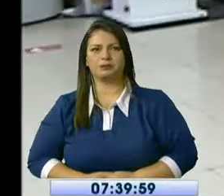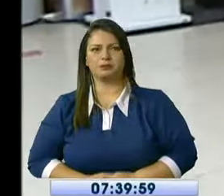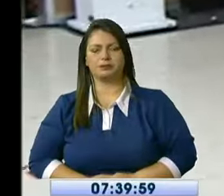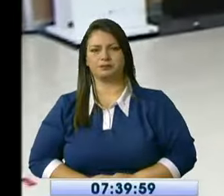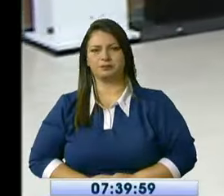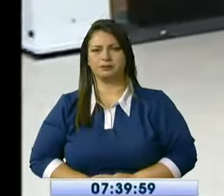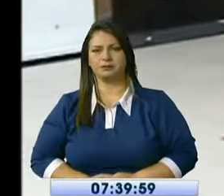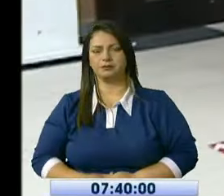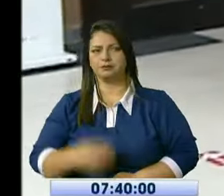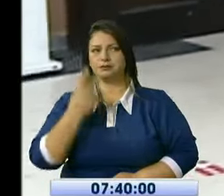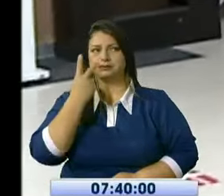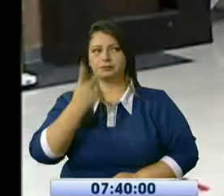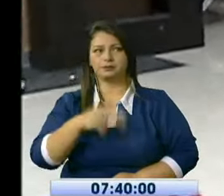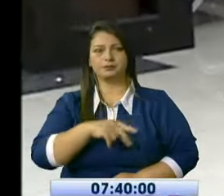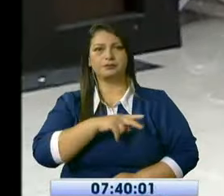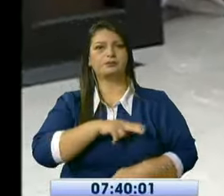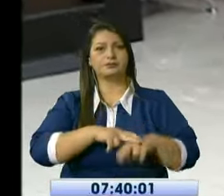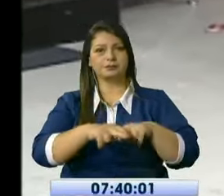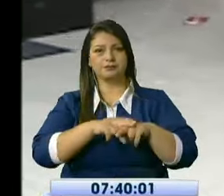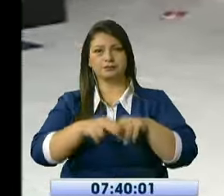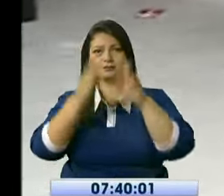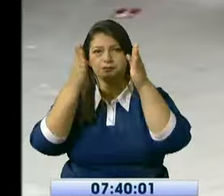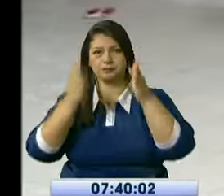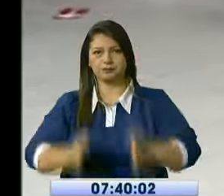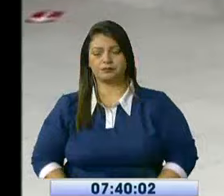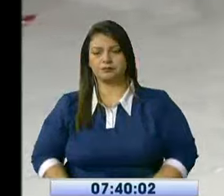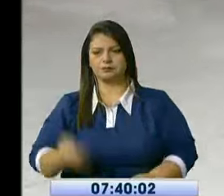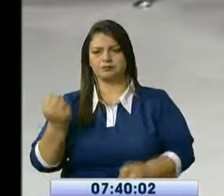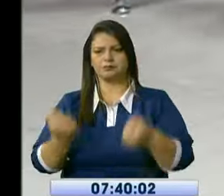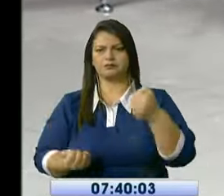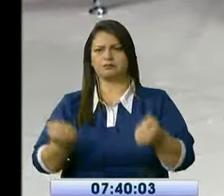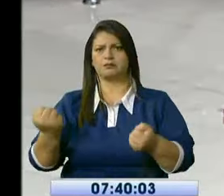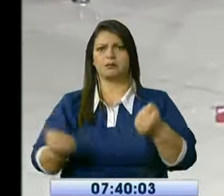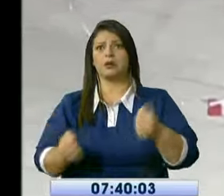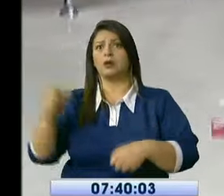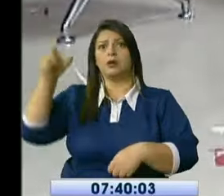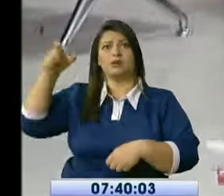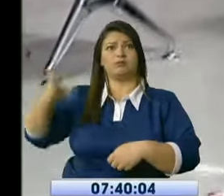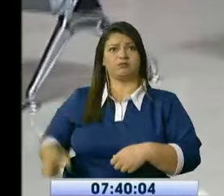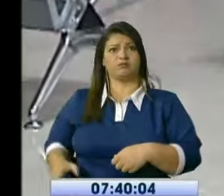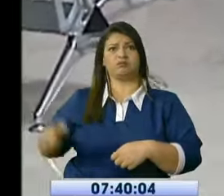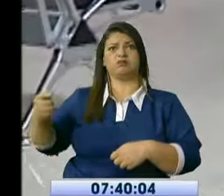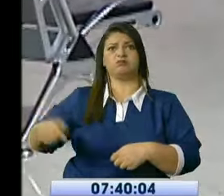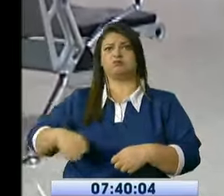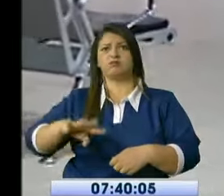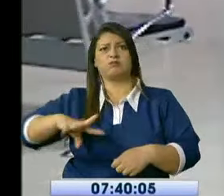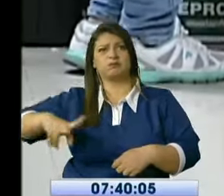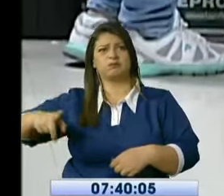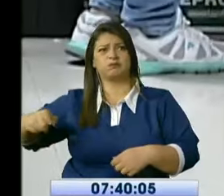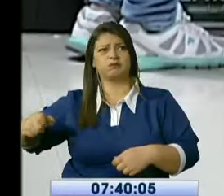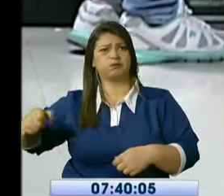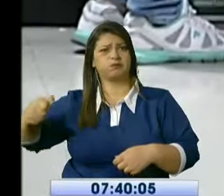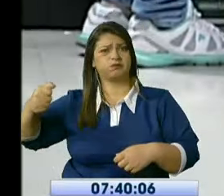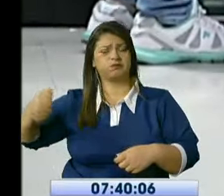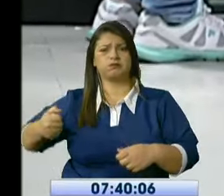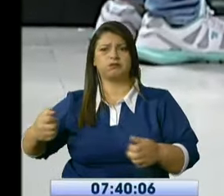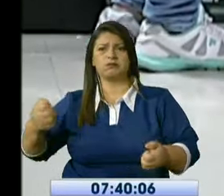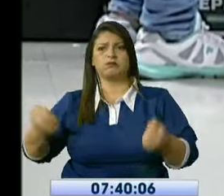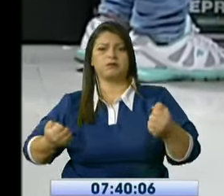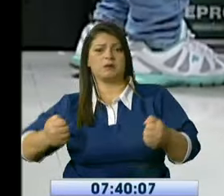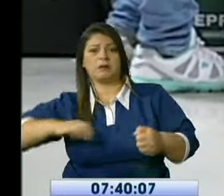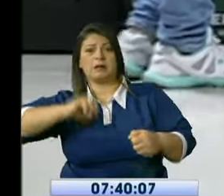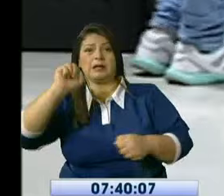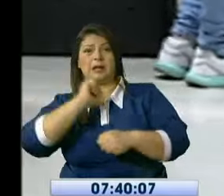El taxista informal se resistió al robo de su vehículo y recibió un disparo en el glúteo. El